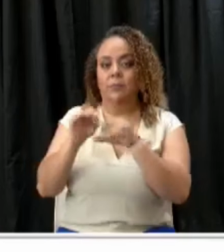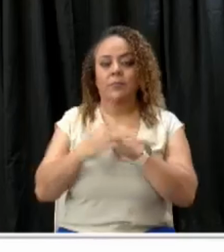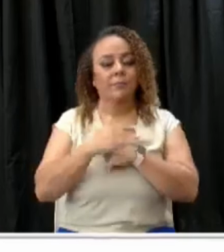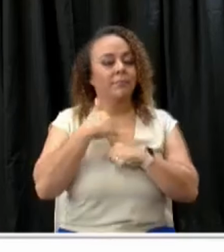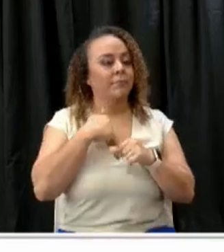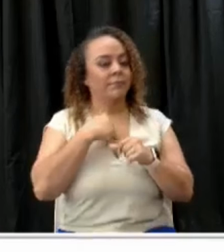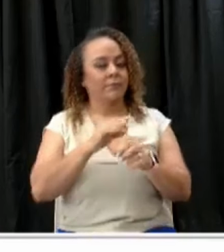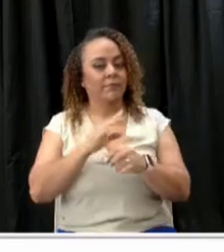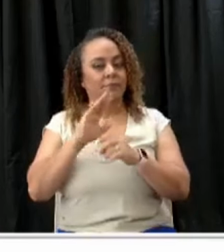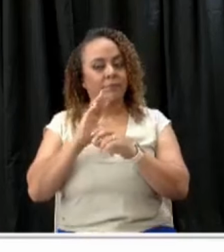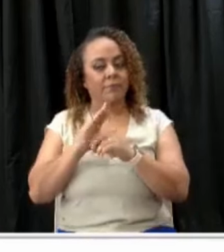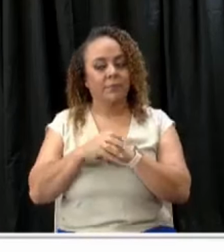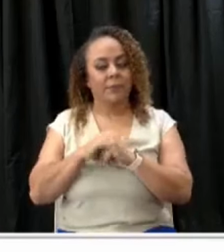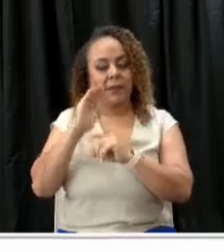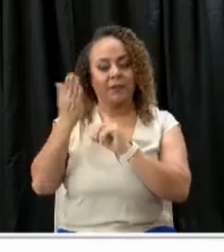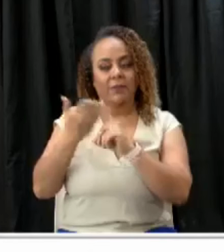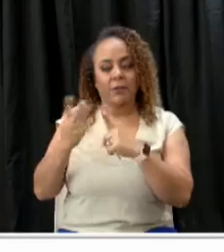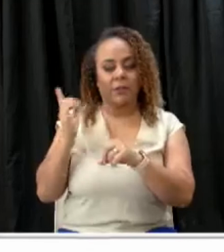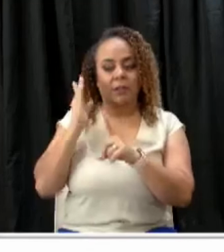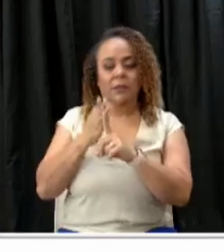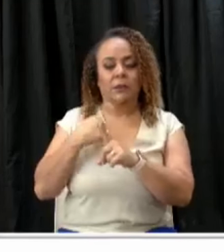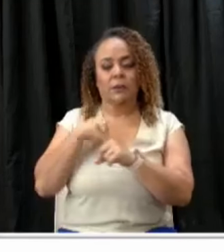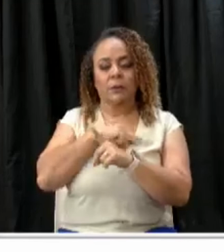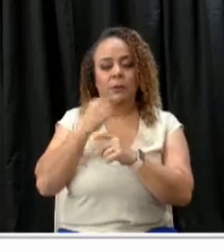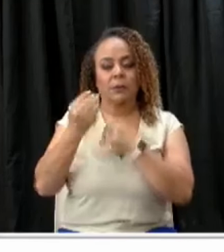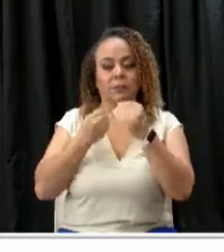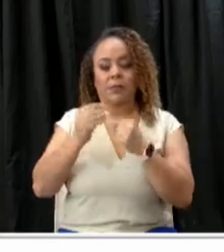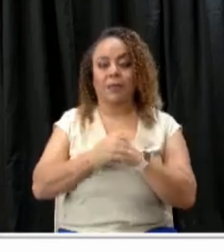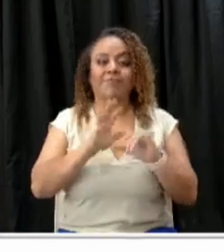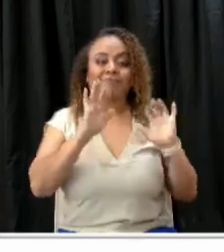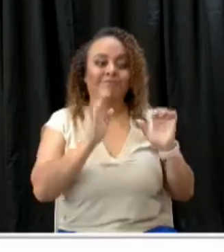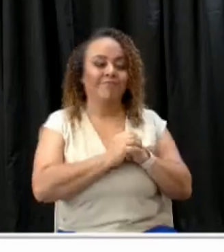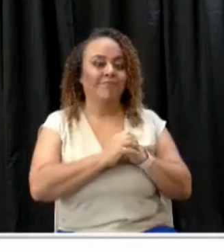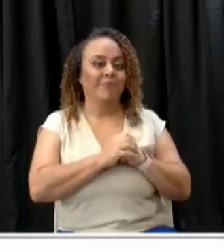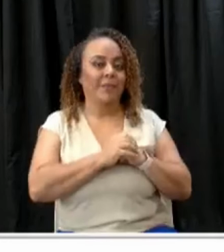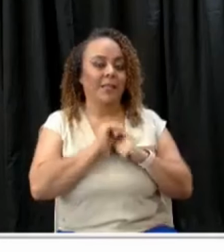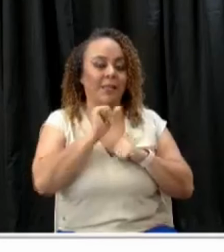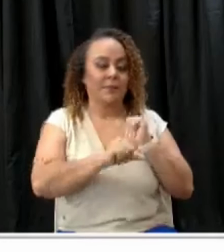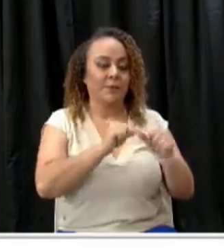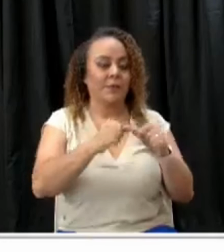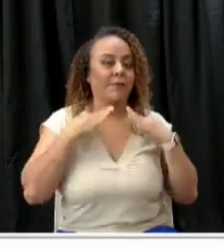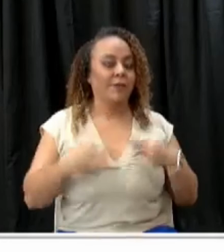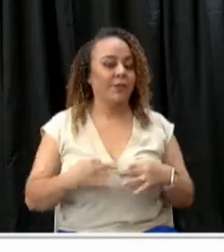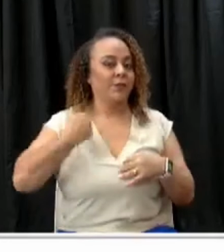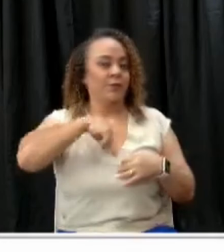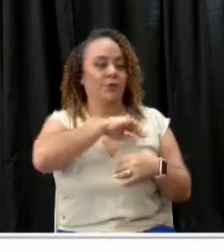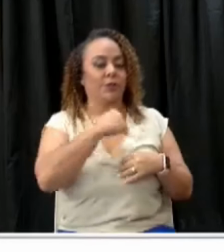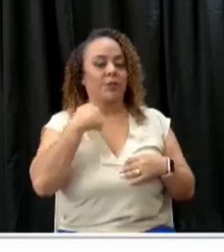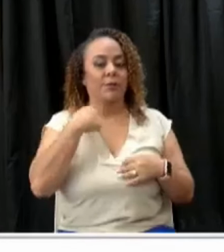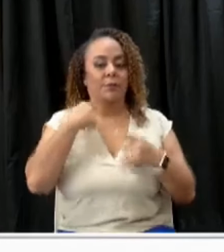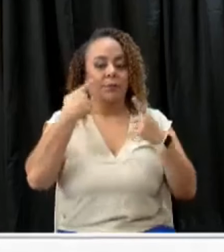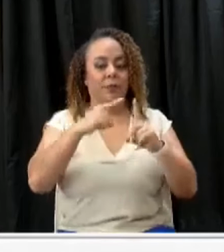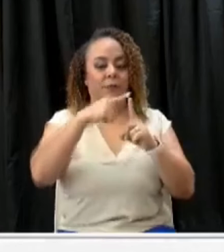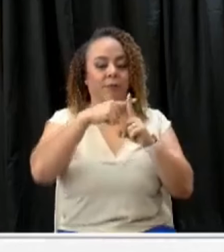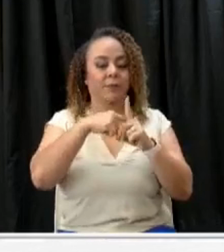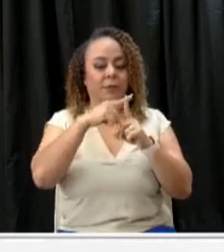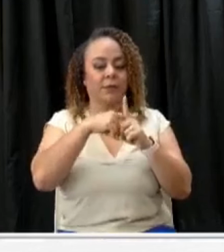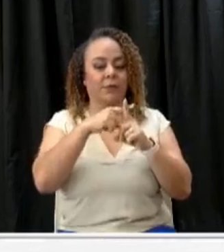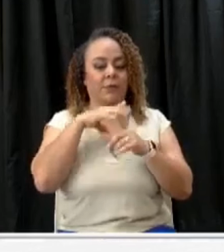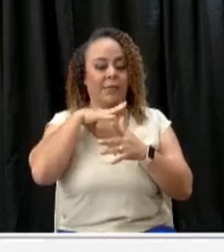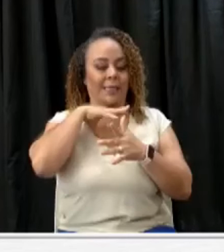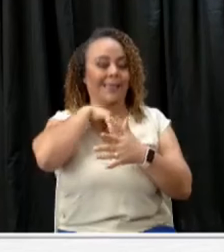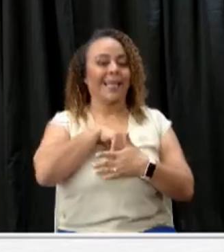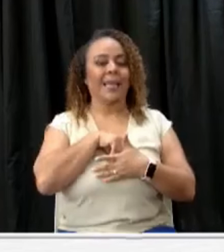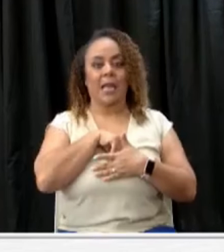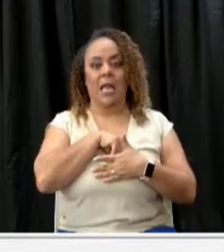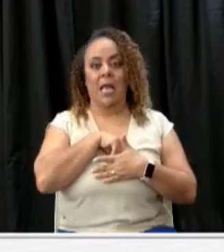efectos directos el esfuerzo físico que hacemos, Esteban? Es que el esfuerzo físico que hacemos genera temperatura de manera interna.